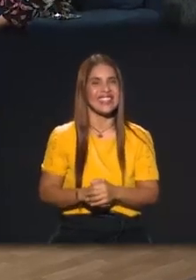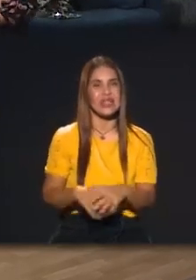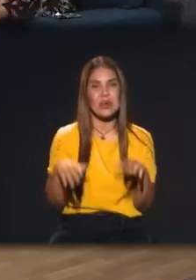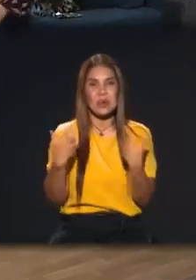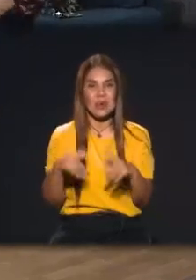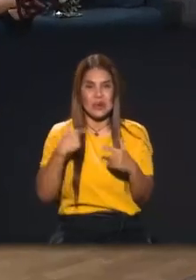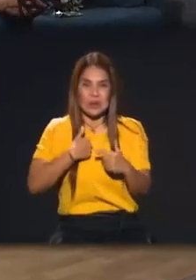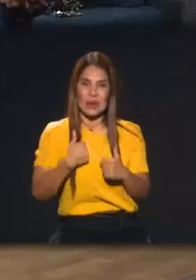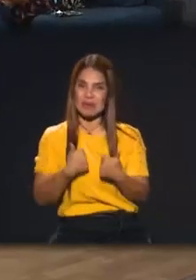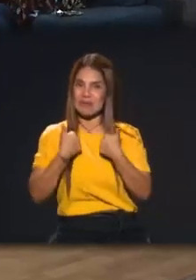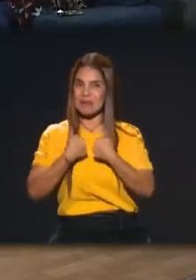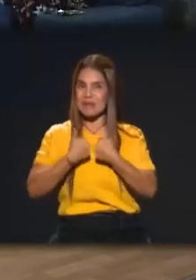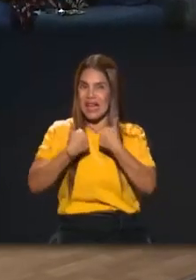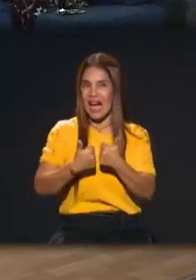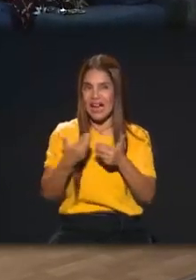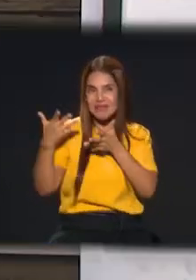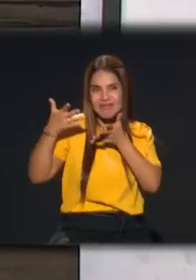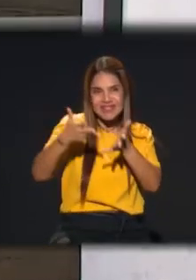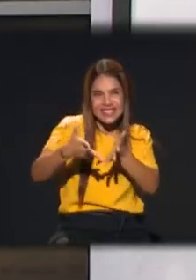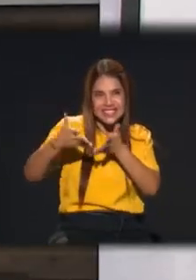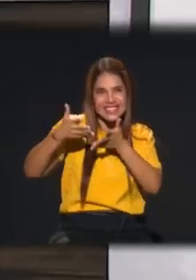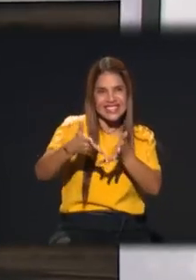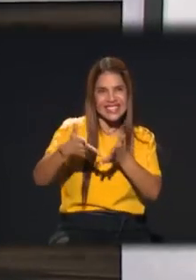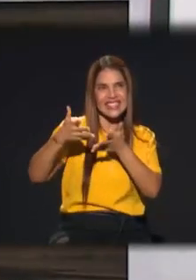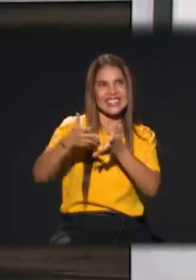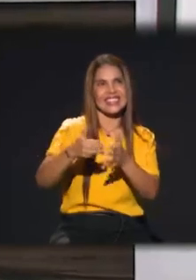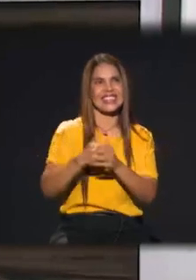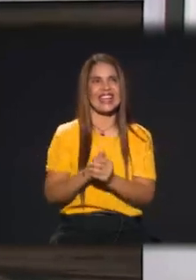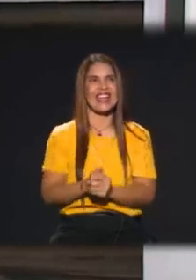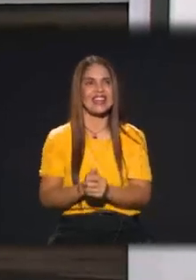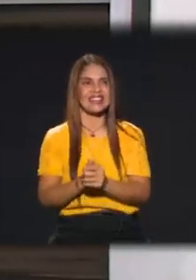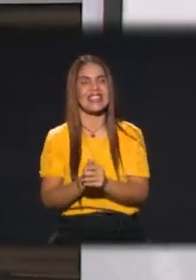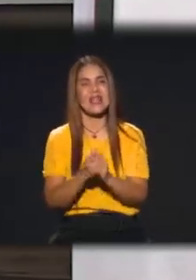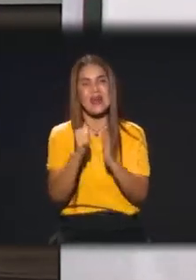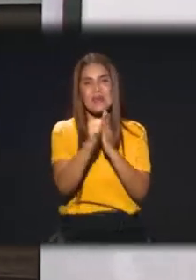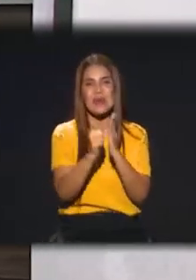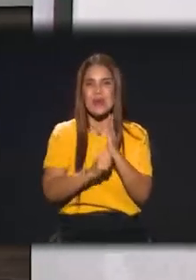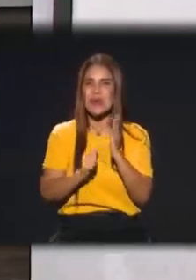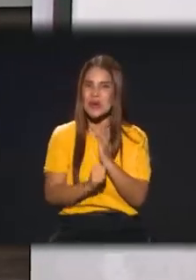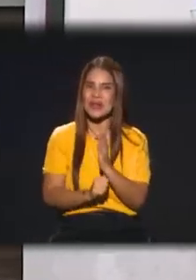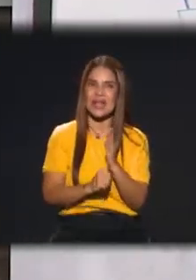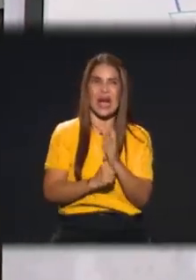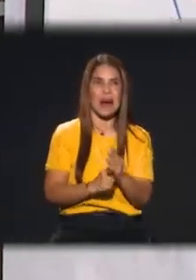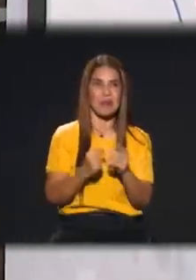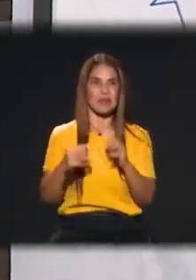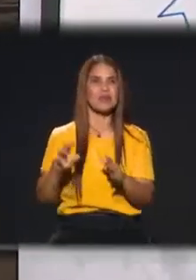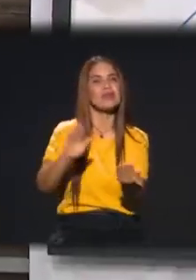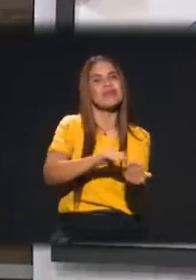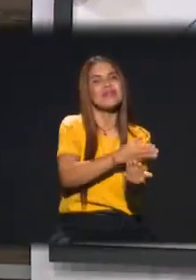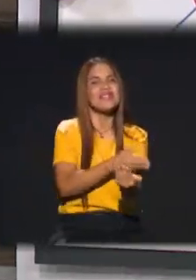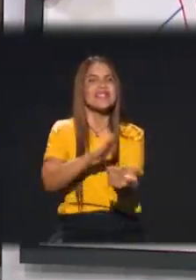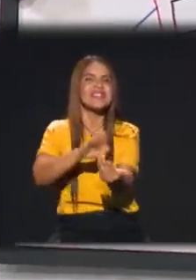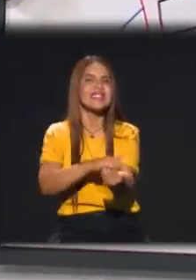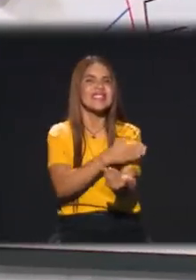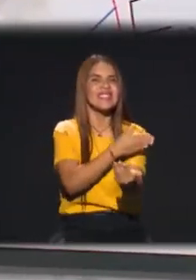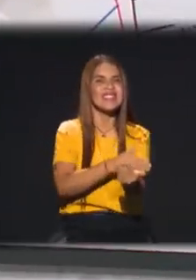mal, que mucho le he enseñado. Ya son bastantes programas y mucho hemos trovado.